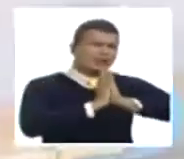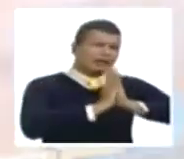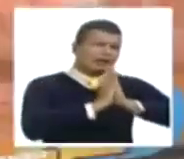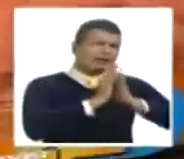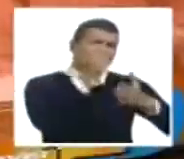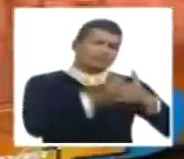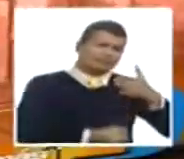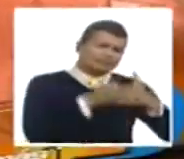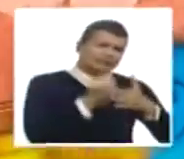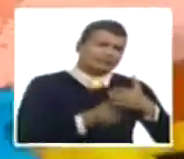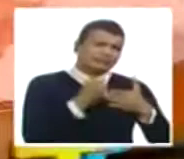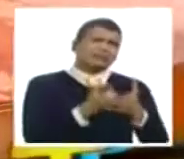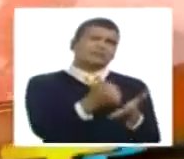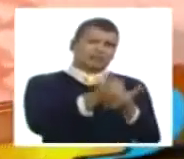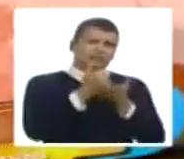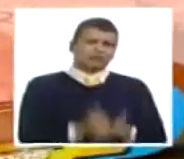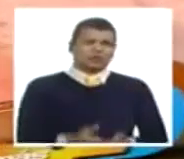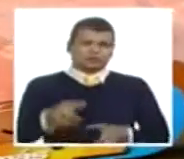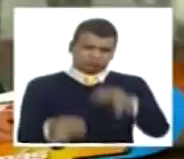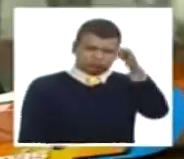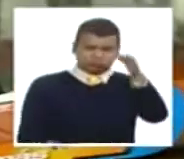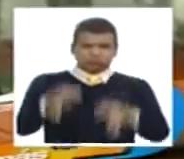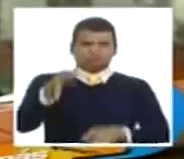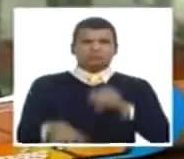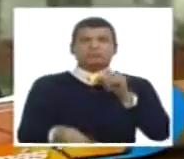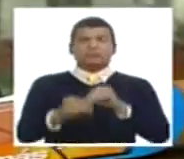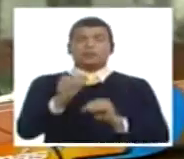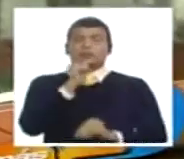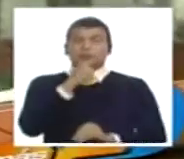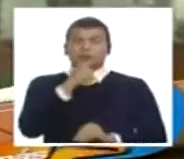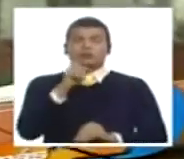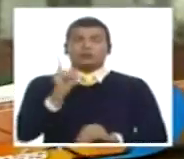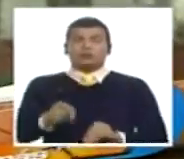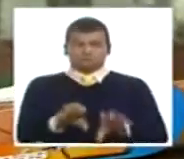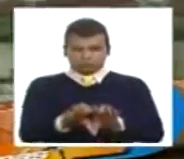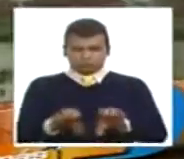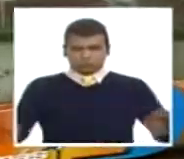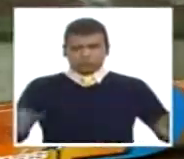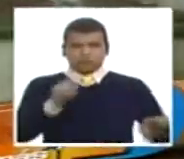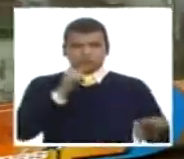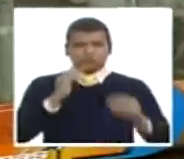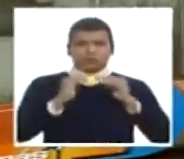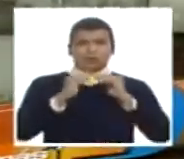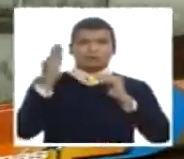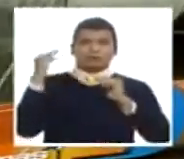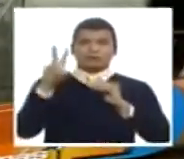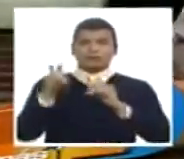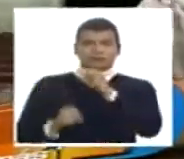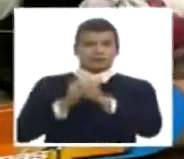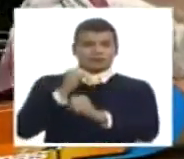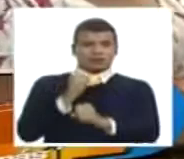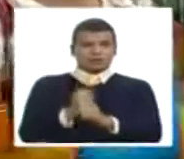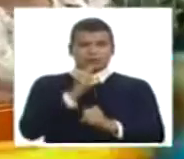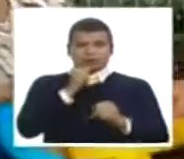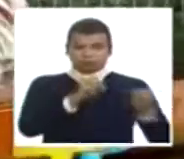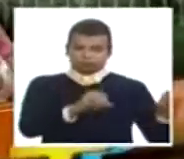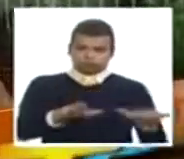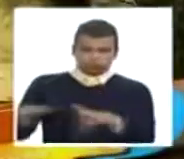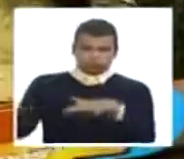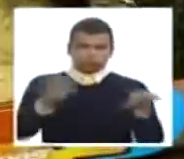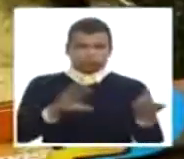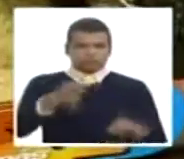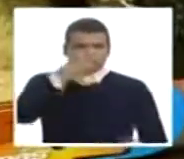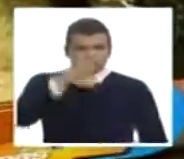cargos. Drama por obras de alcantarillado. Esta mujer tuvo que abandonar su casa que desde hace 7 años recibe las aguas residuales